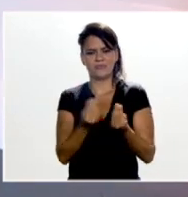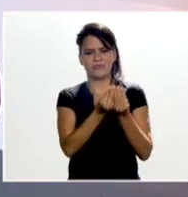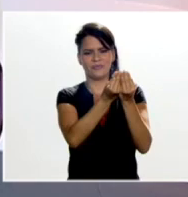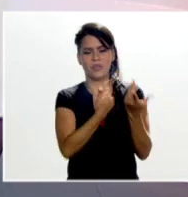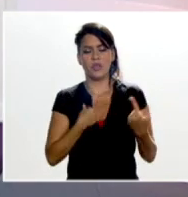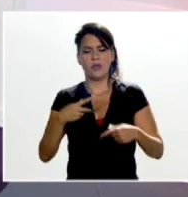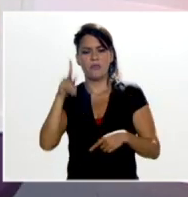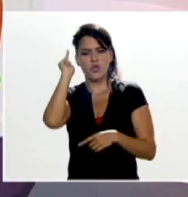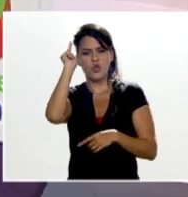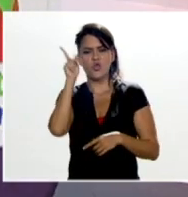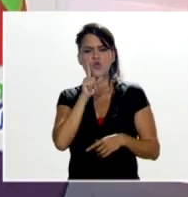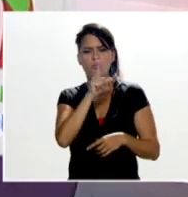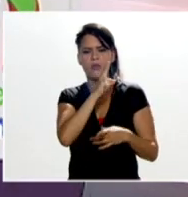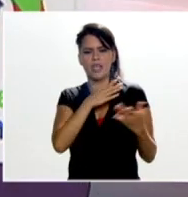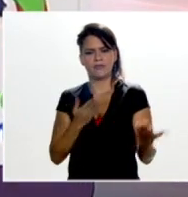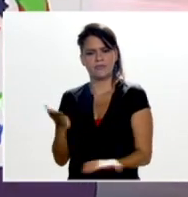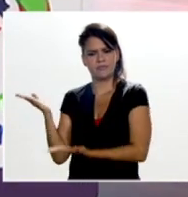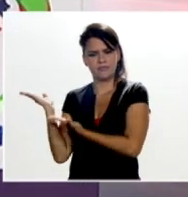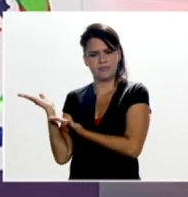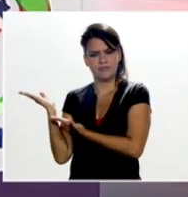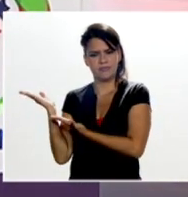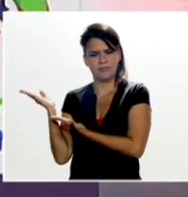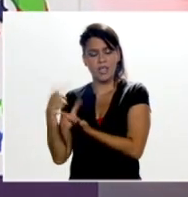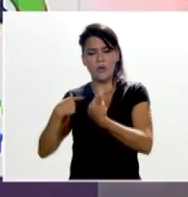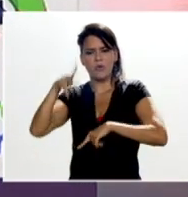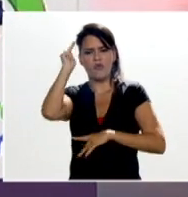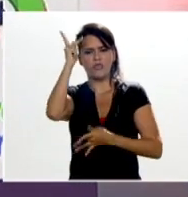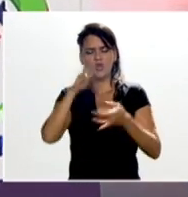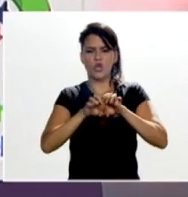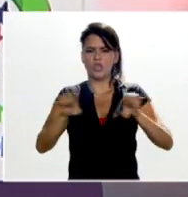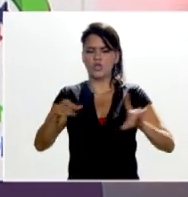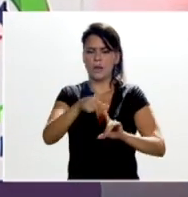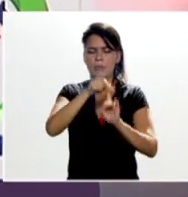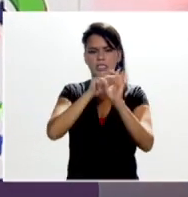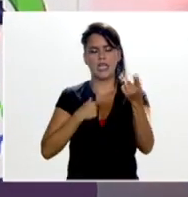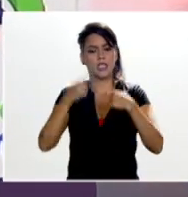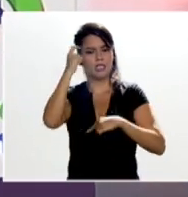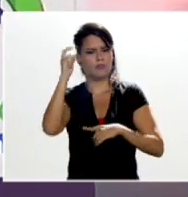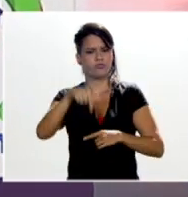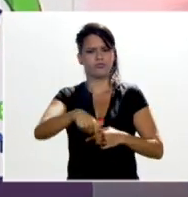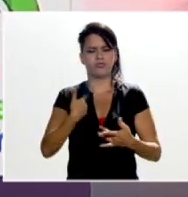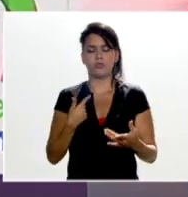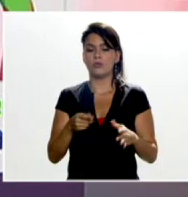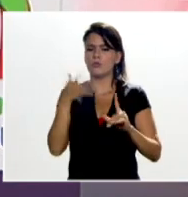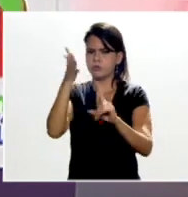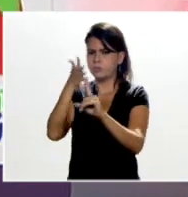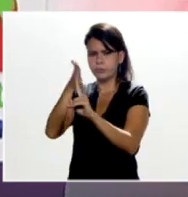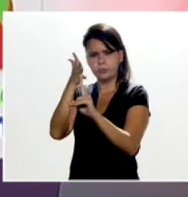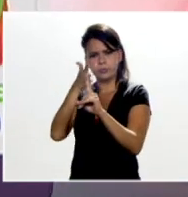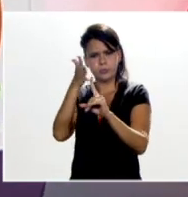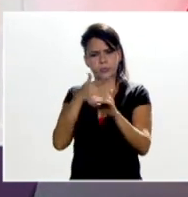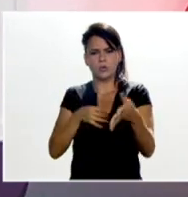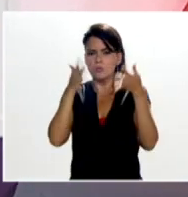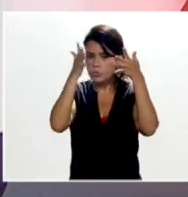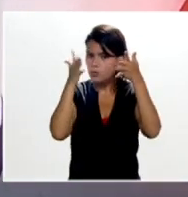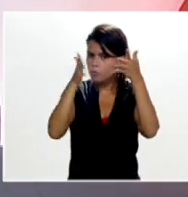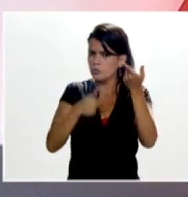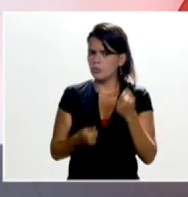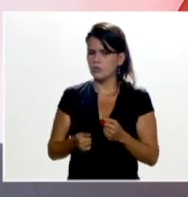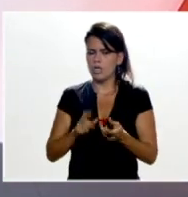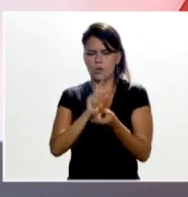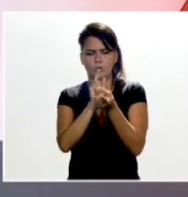acompañando. Mi nombre es Sarina Herrera, profesora de Educación Especial, y en el día de hoy estaremos dando algunas orientaciones, recomendaciones